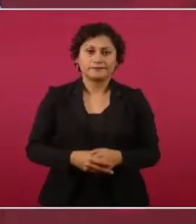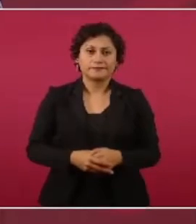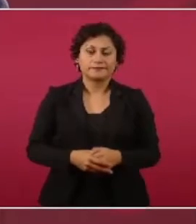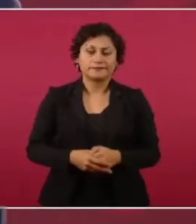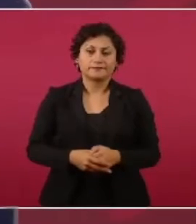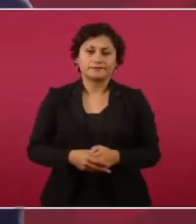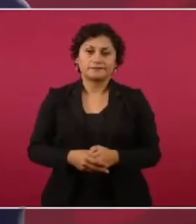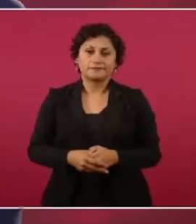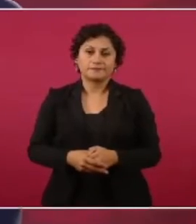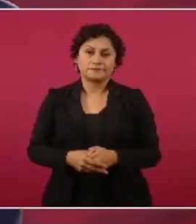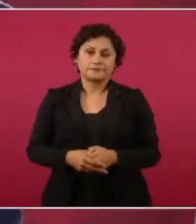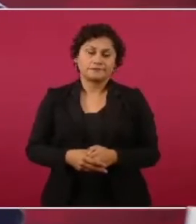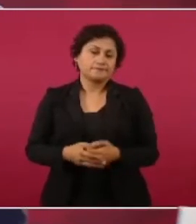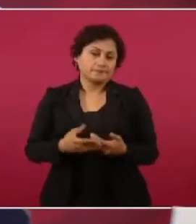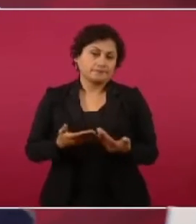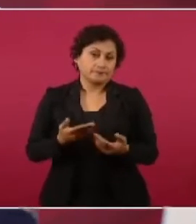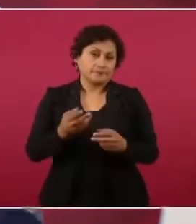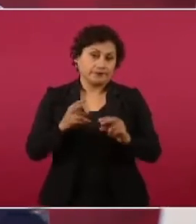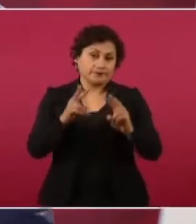sobre